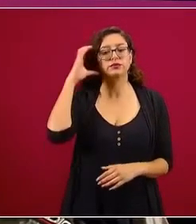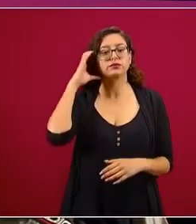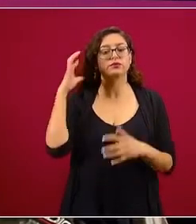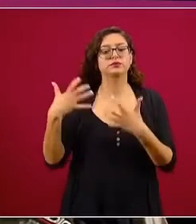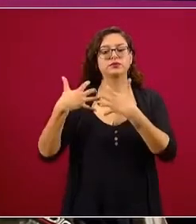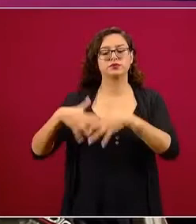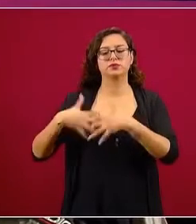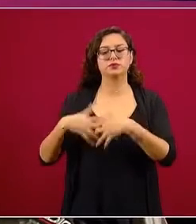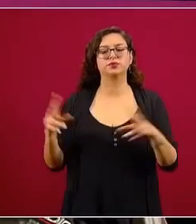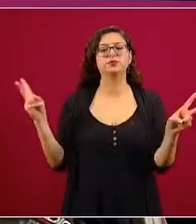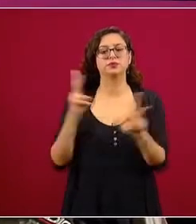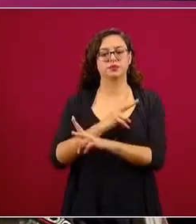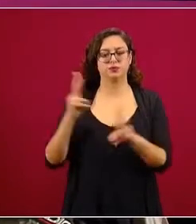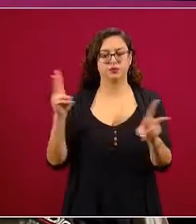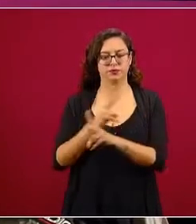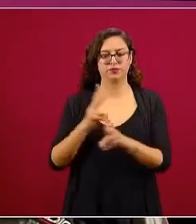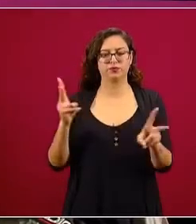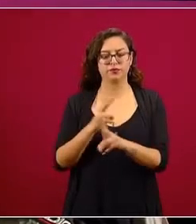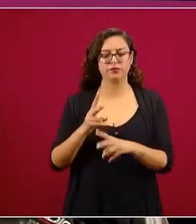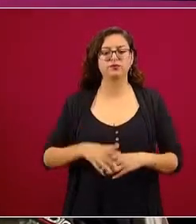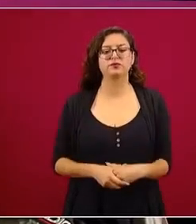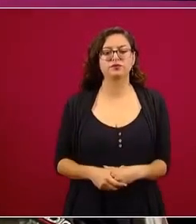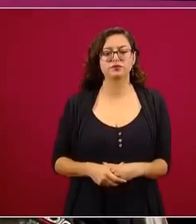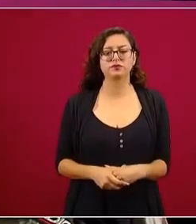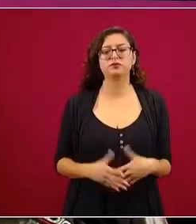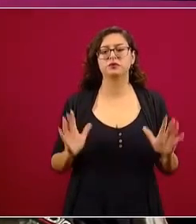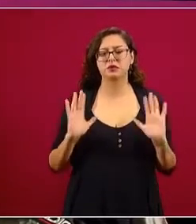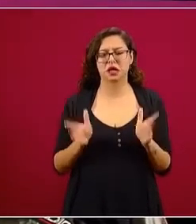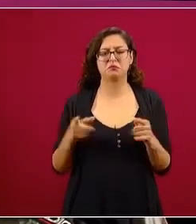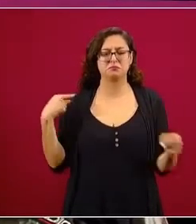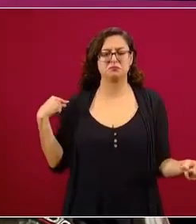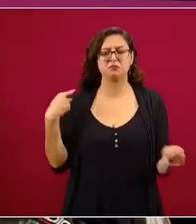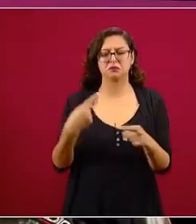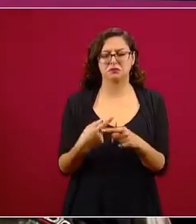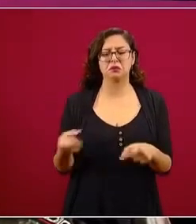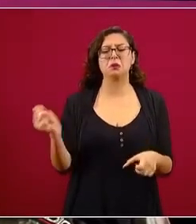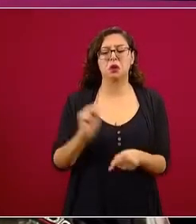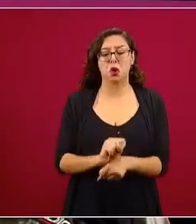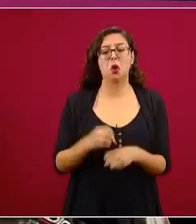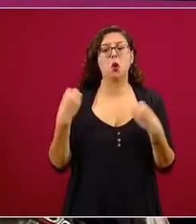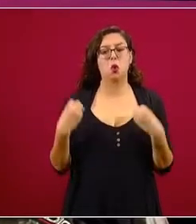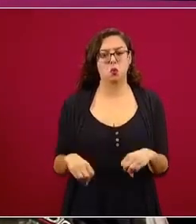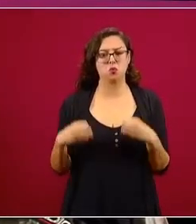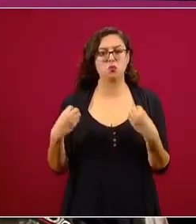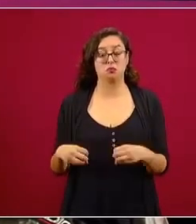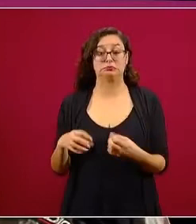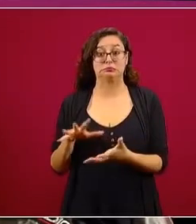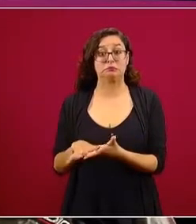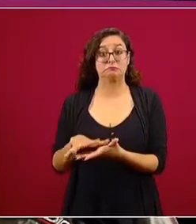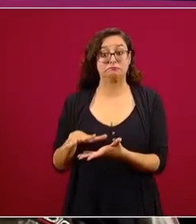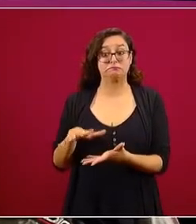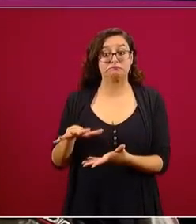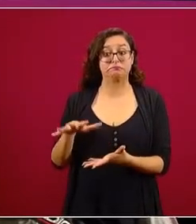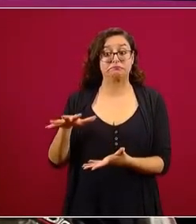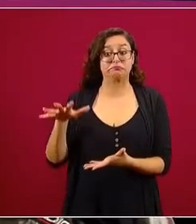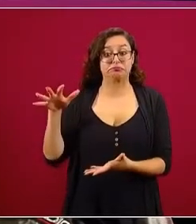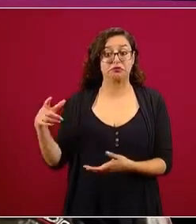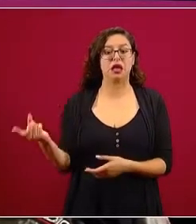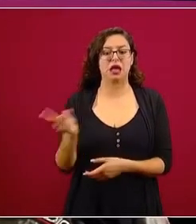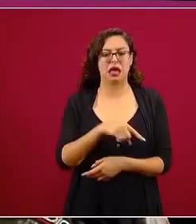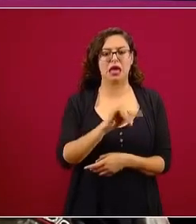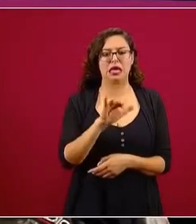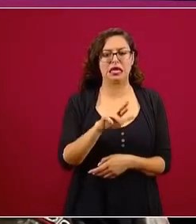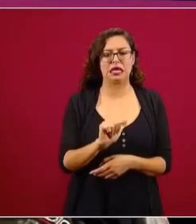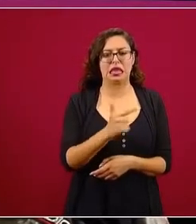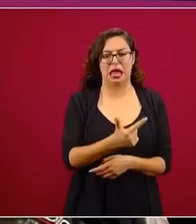ventilador. Aquí la ocupación, ya tenemos también algunas semanas, es mayor inclusive que la de camas generales. Aquí el estado